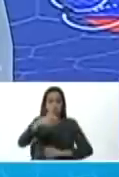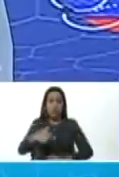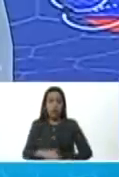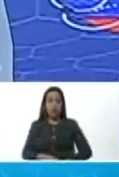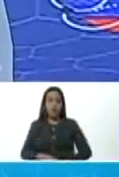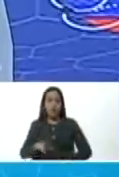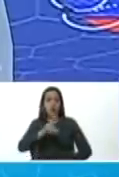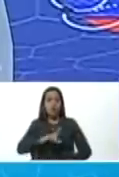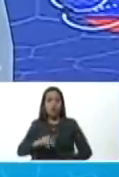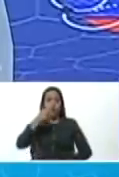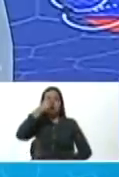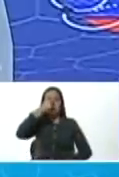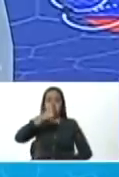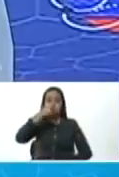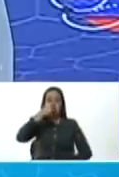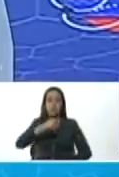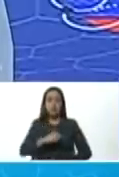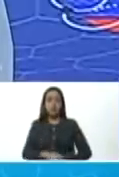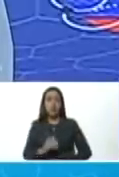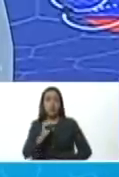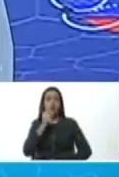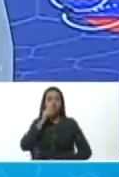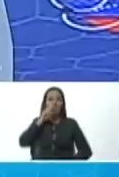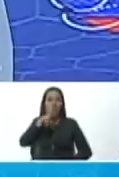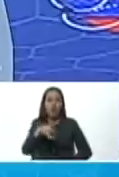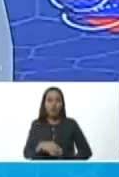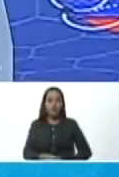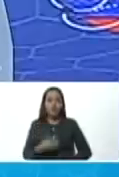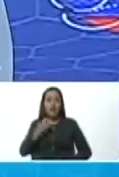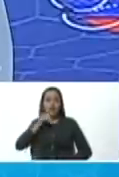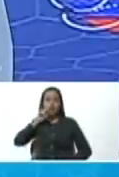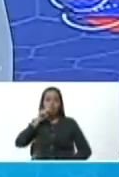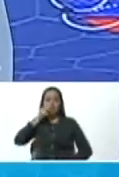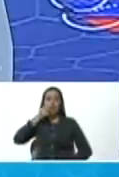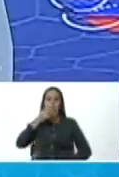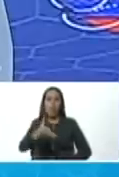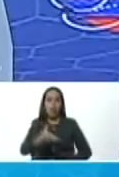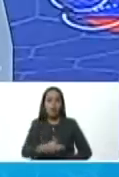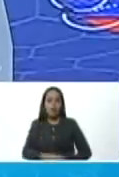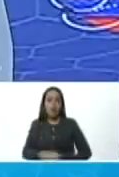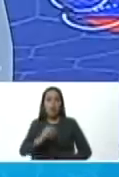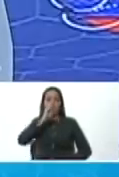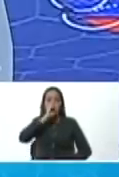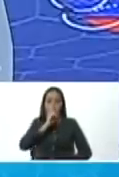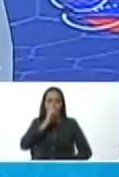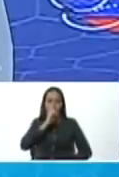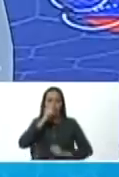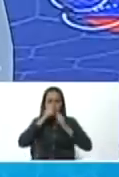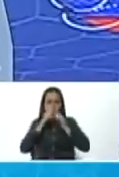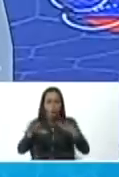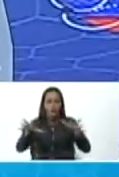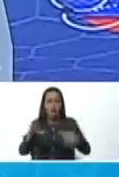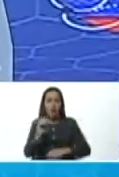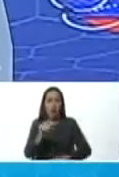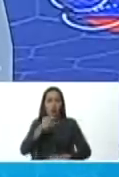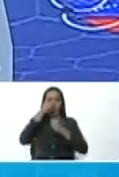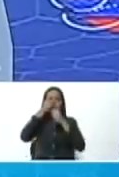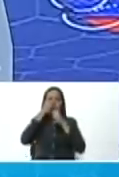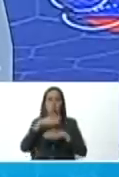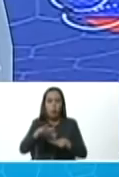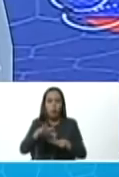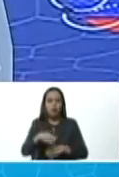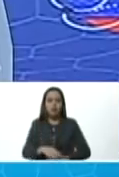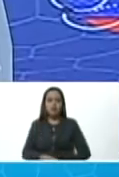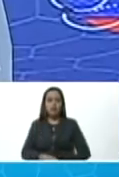gotículas procedentes de la nariz o la boca, que salen despedidas cuando una persona infectada tose o exhala. Estas